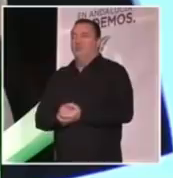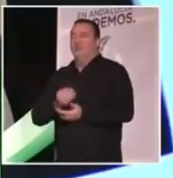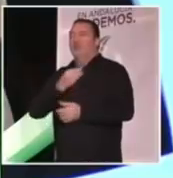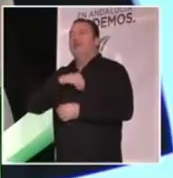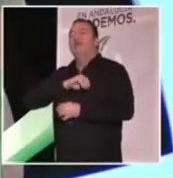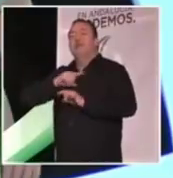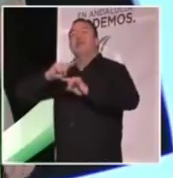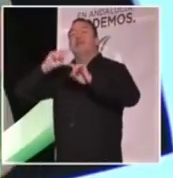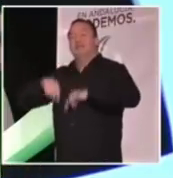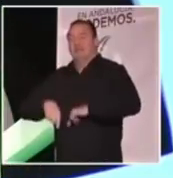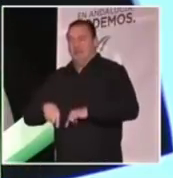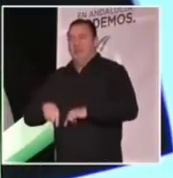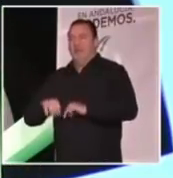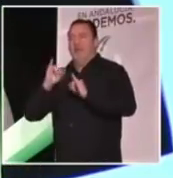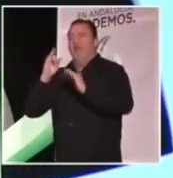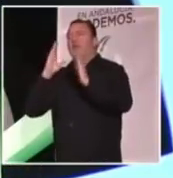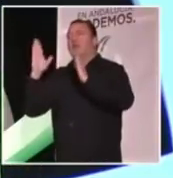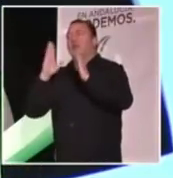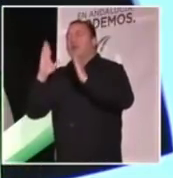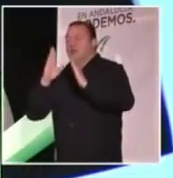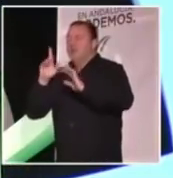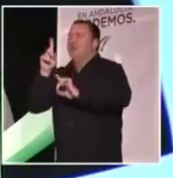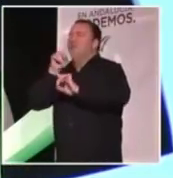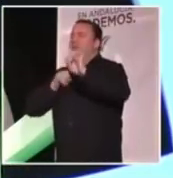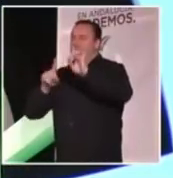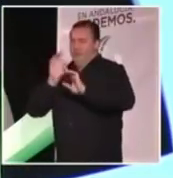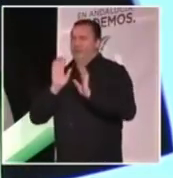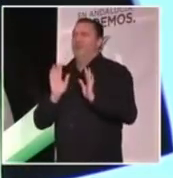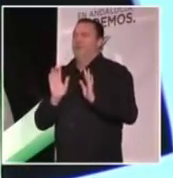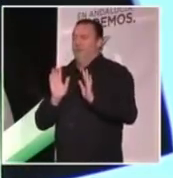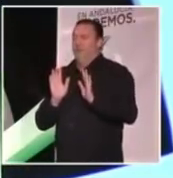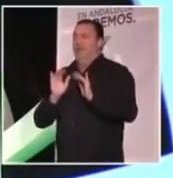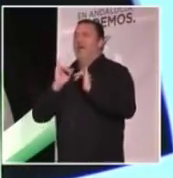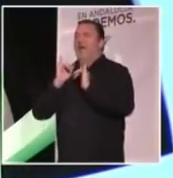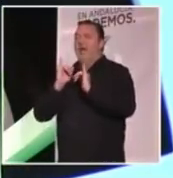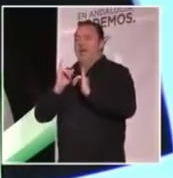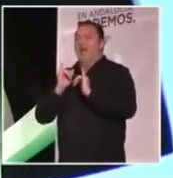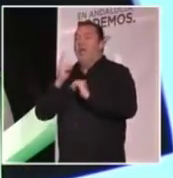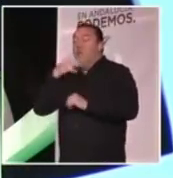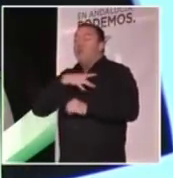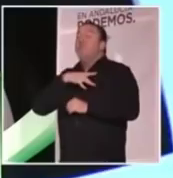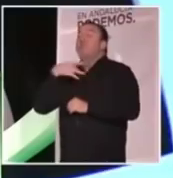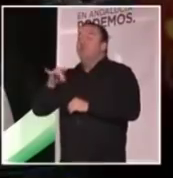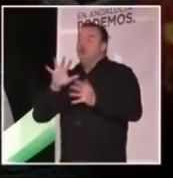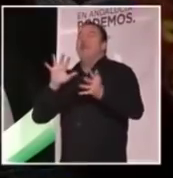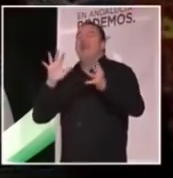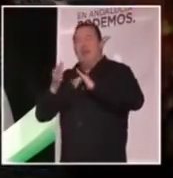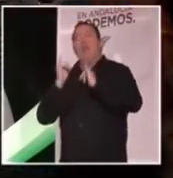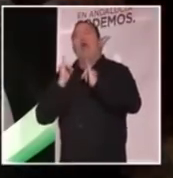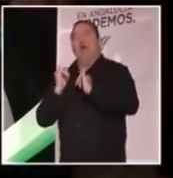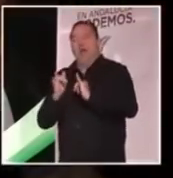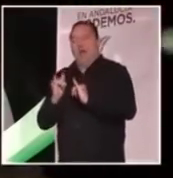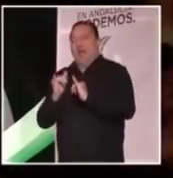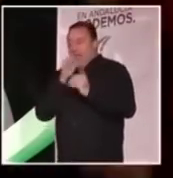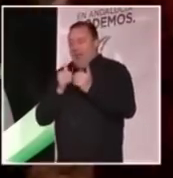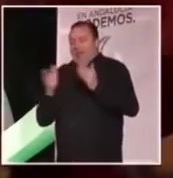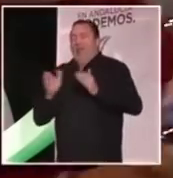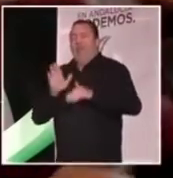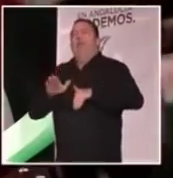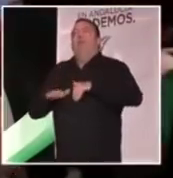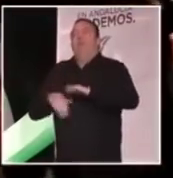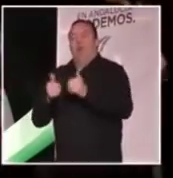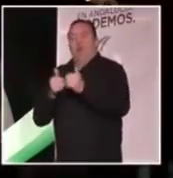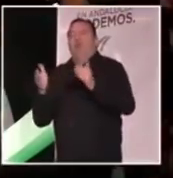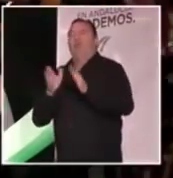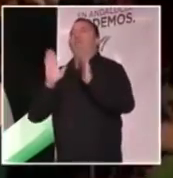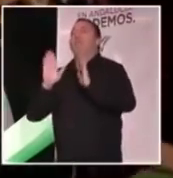España también está en una encrucijada. Hay una posibilidad de cambio que se ha abierto paso,